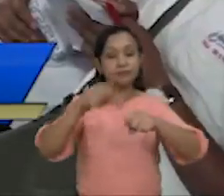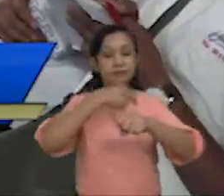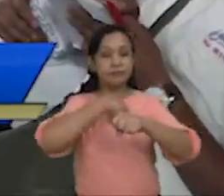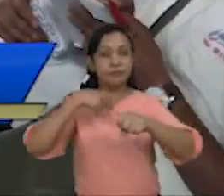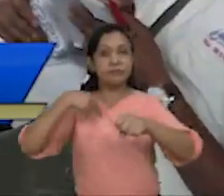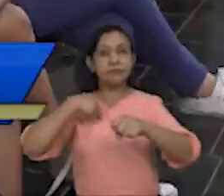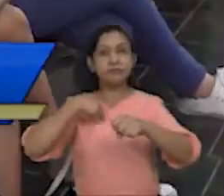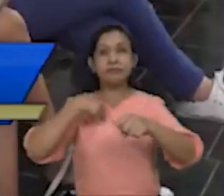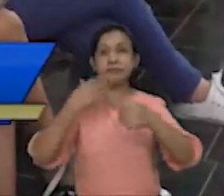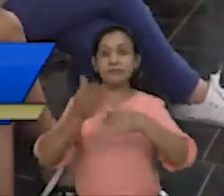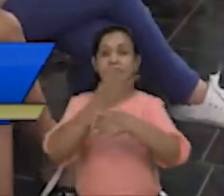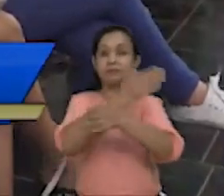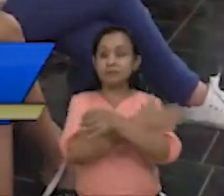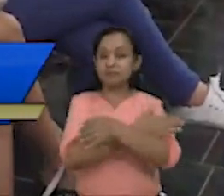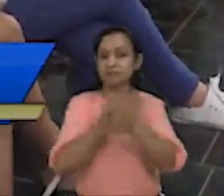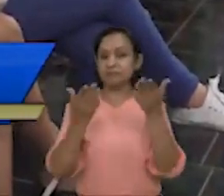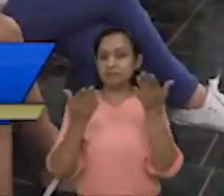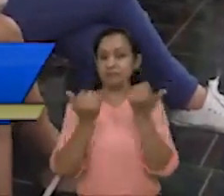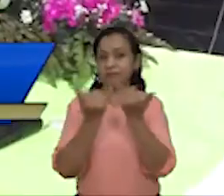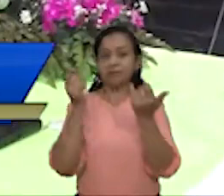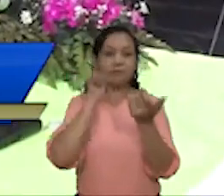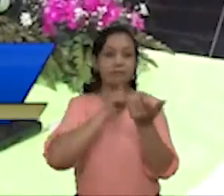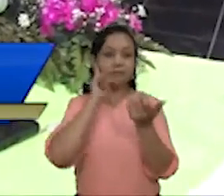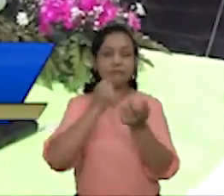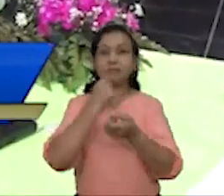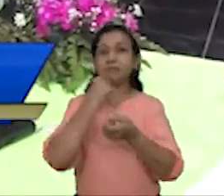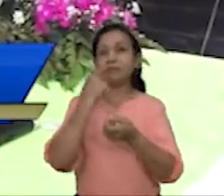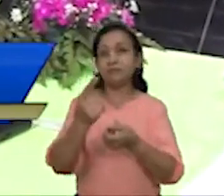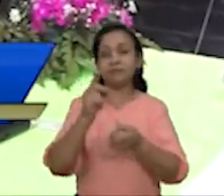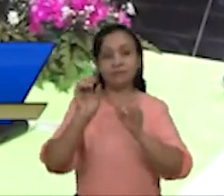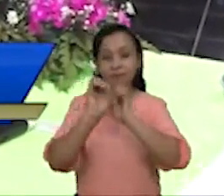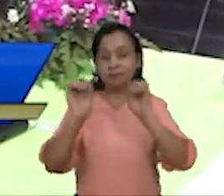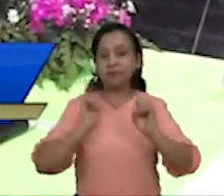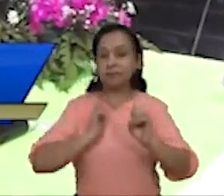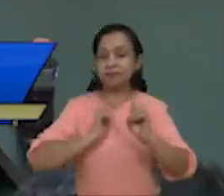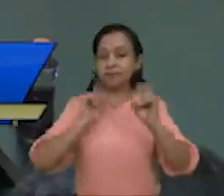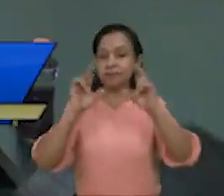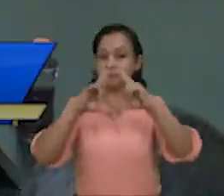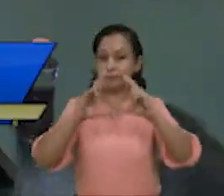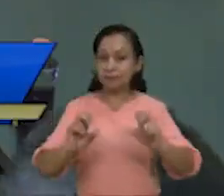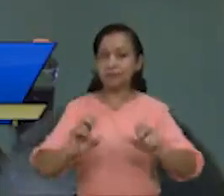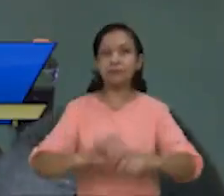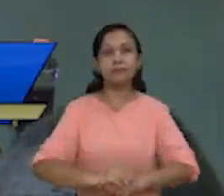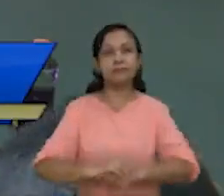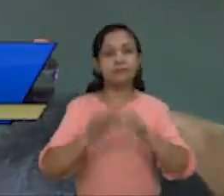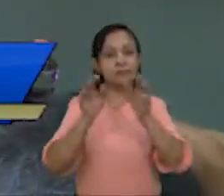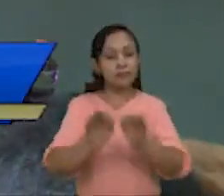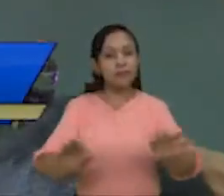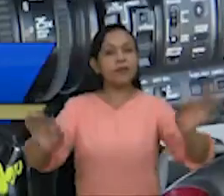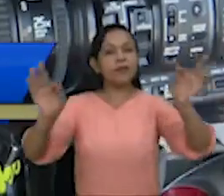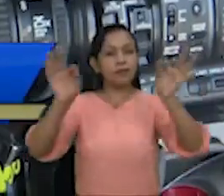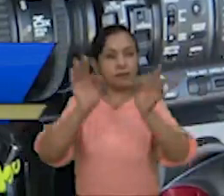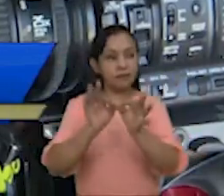esa nebulosa que habían puesto sobre realidades que no existen aquí en Nicaragua. Y es importante